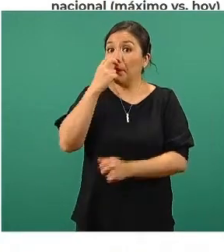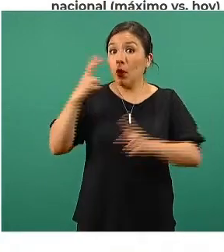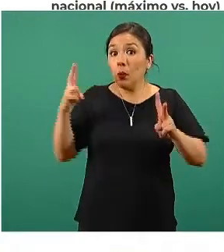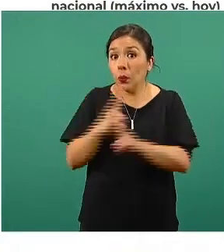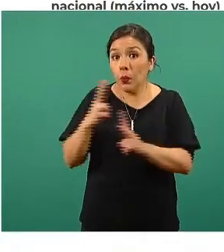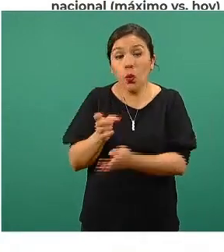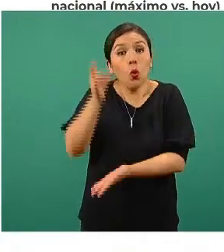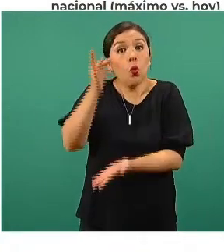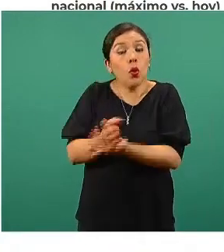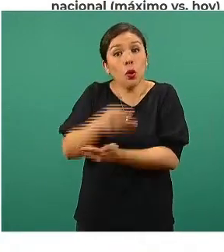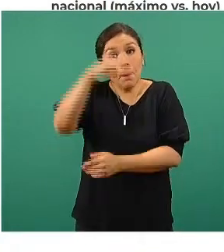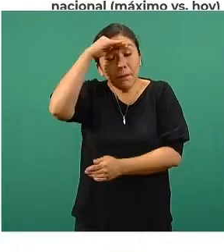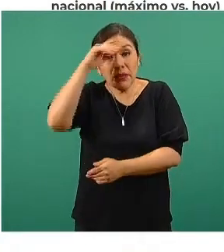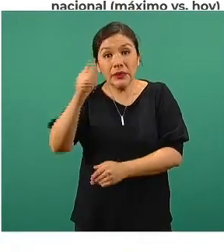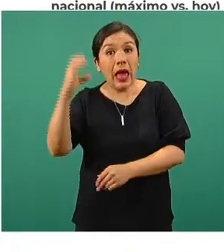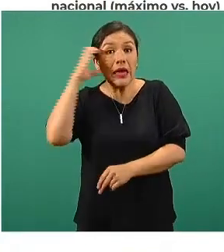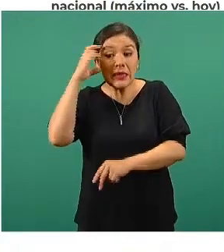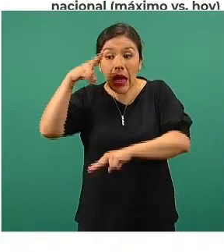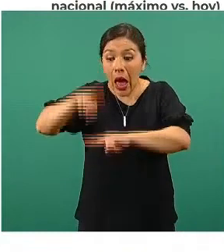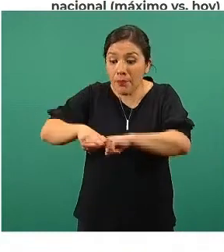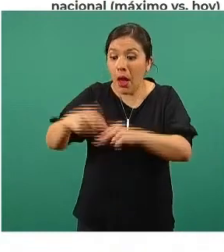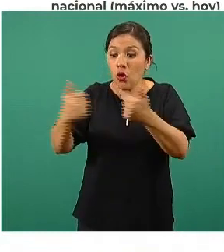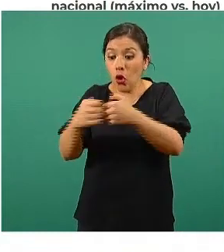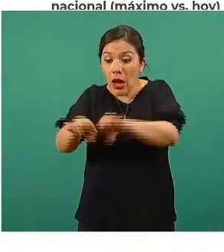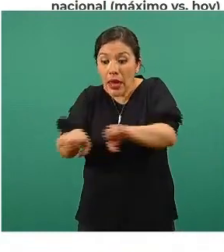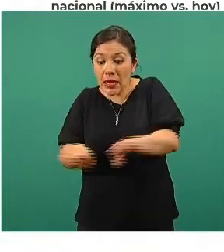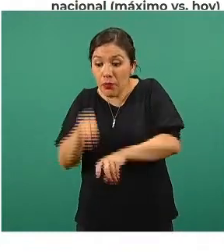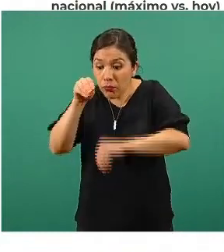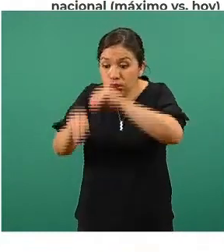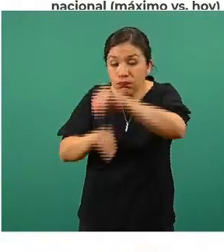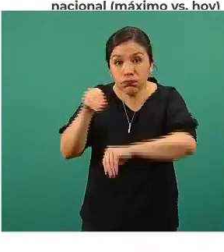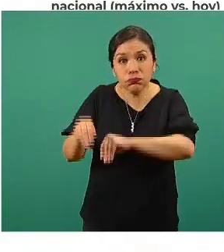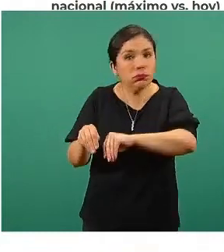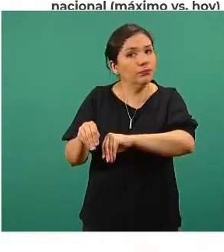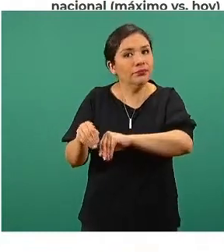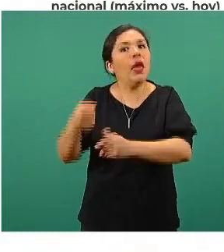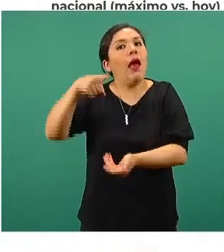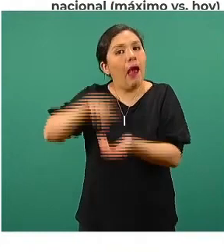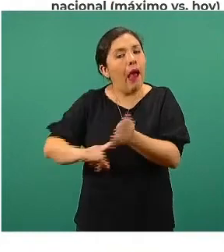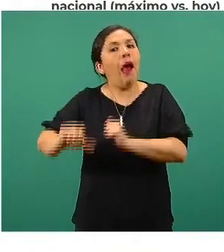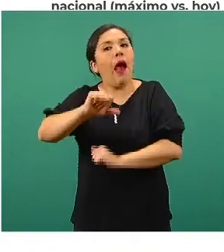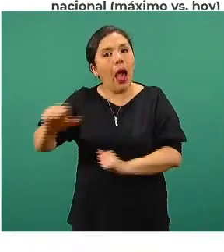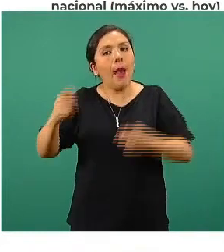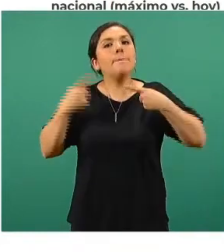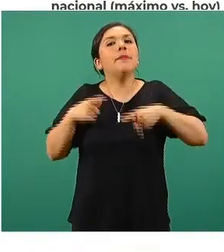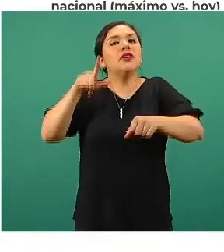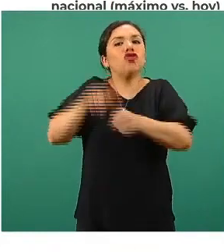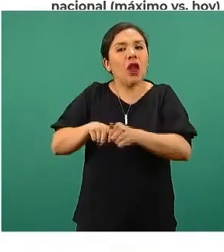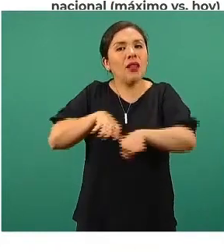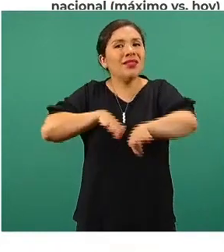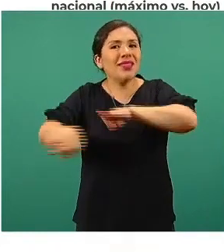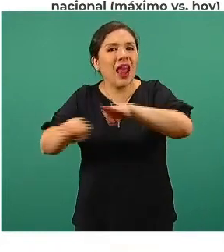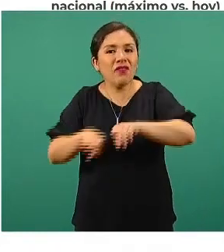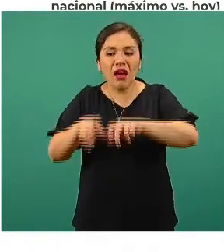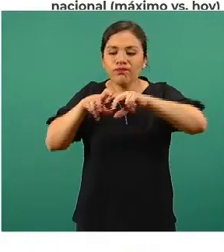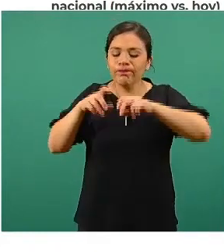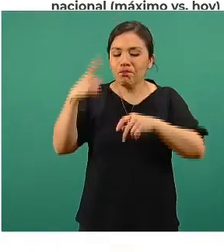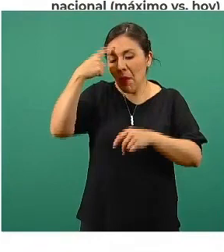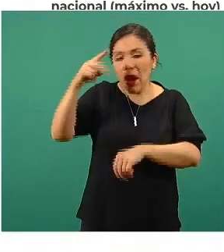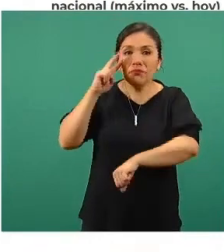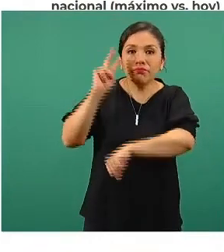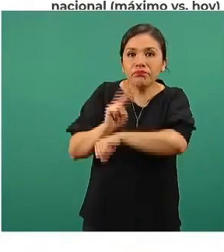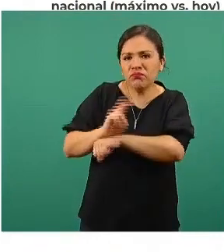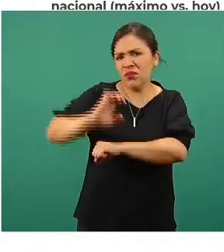es únicamente la cama con el aparato, sino todo un equipo de salud multidisciplinario que obviamente tiene